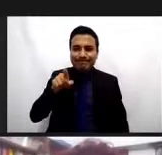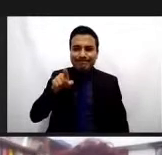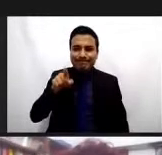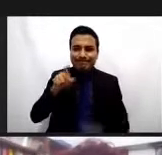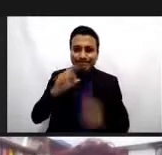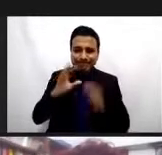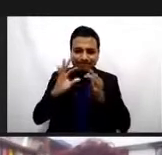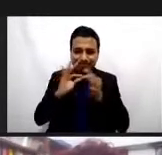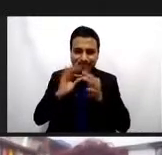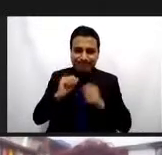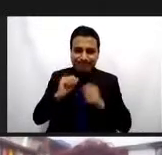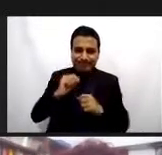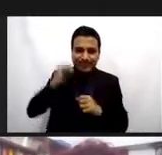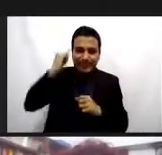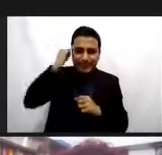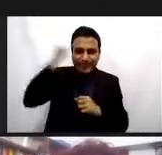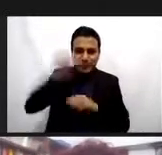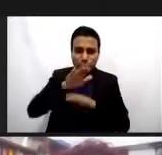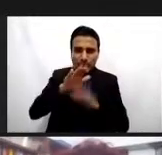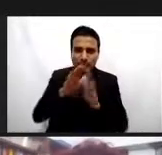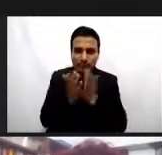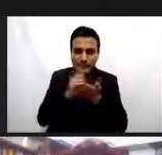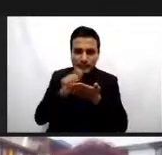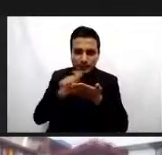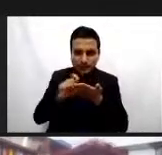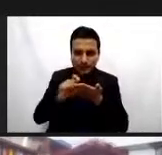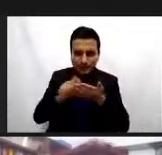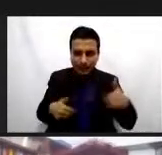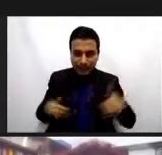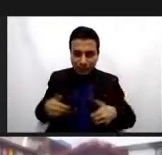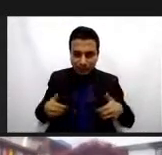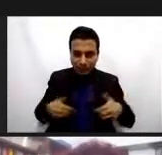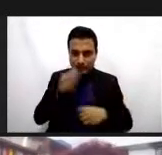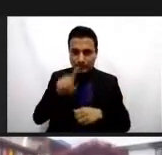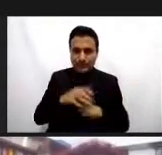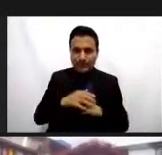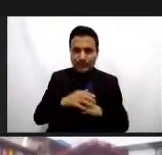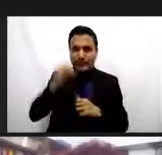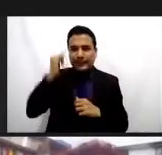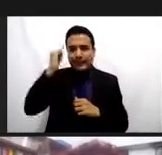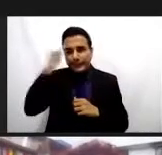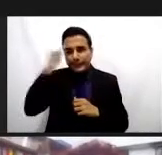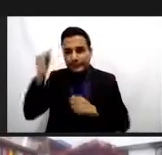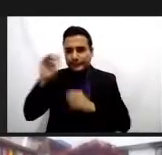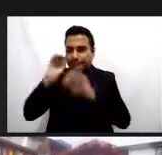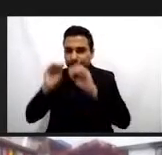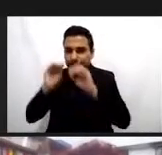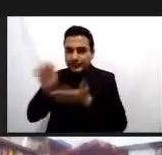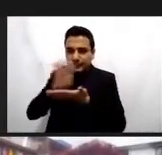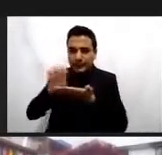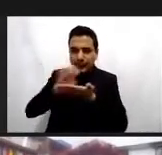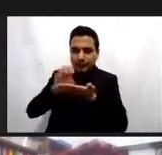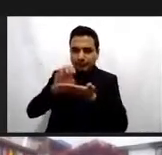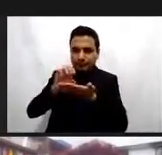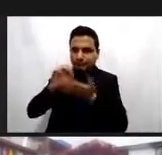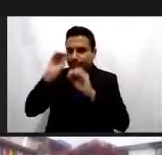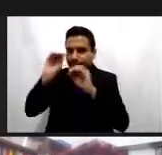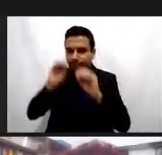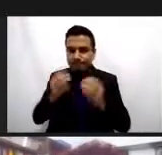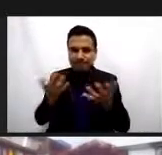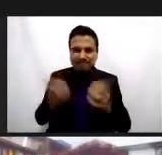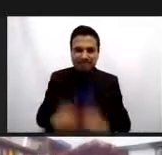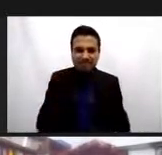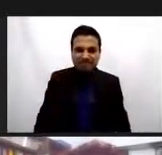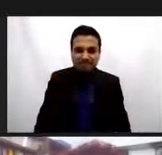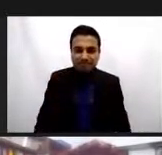de la dramaturgia junto con esas ideas y pensamientos de la escena, en la creación de la escena? Creo